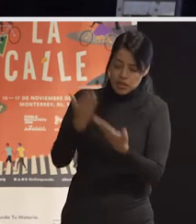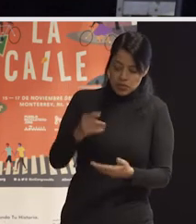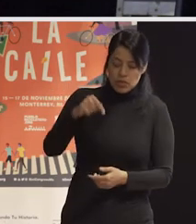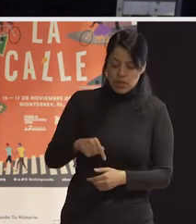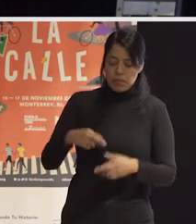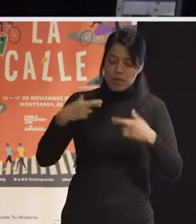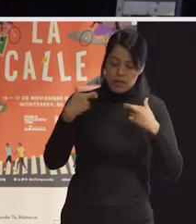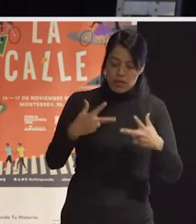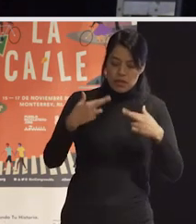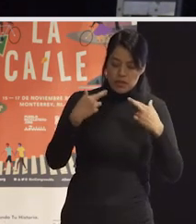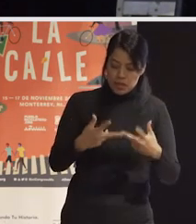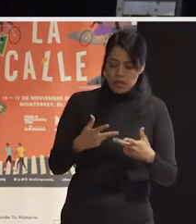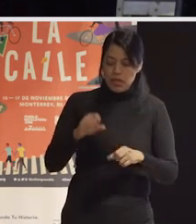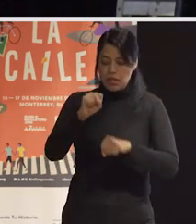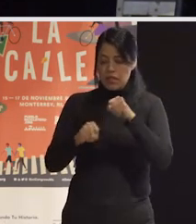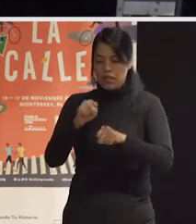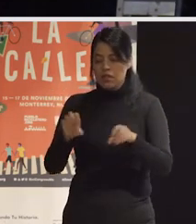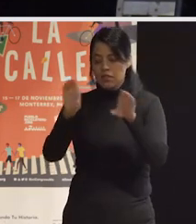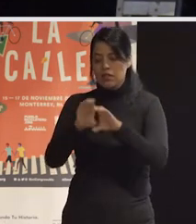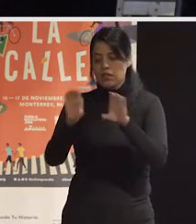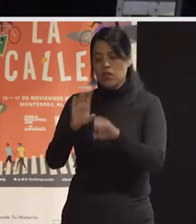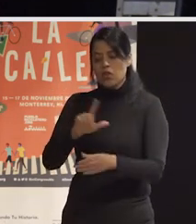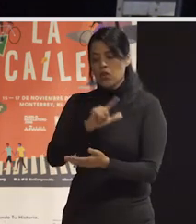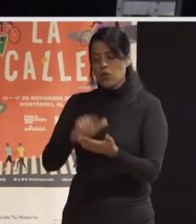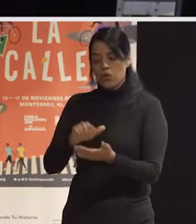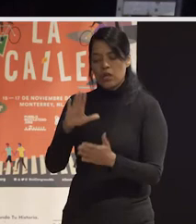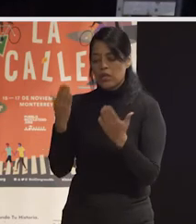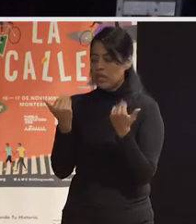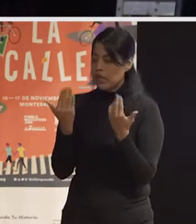compuso un lugar que ya no existe que se llamaba la casa comunitaria